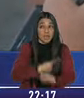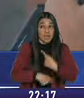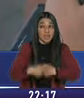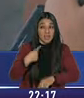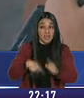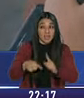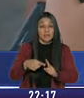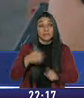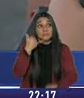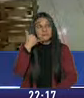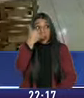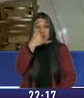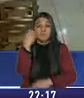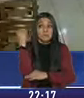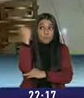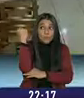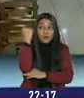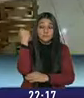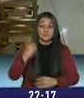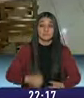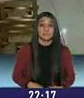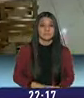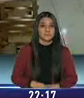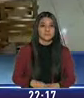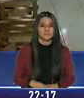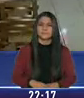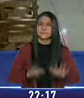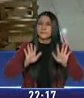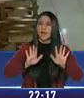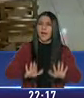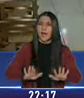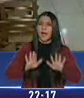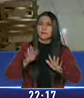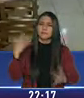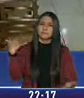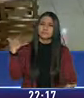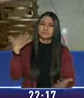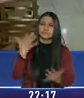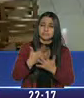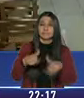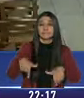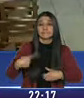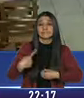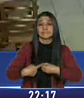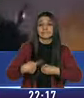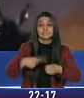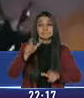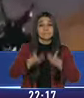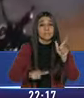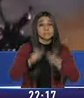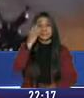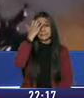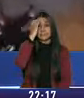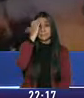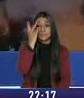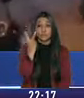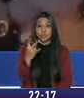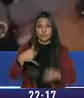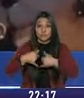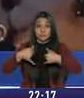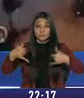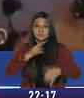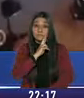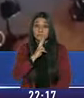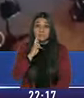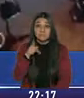tuvimos que llamar ambulancias. Estos hechos recurrentes en las últimas semanas preocupan a los moradores. Dos locales de comida han sido